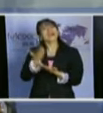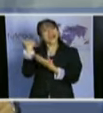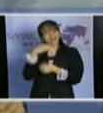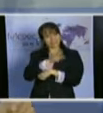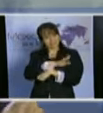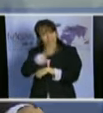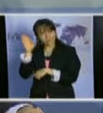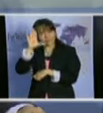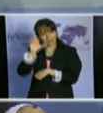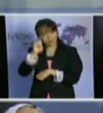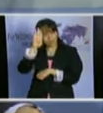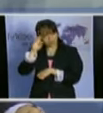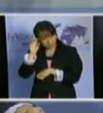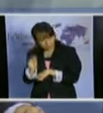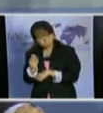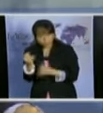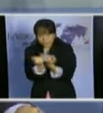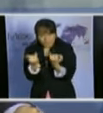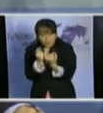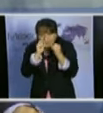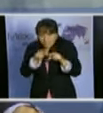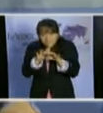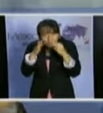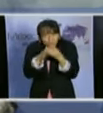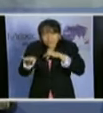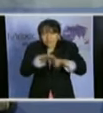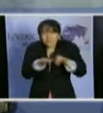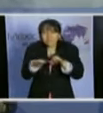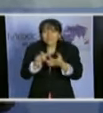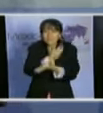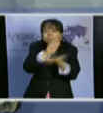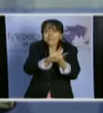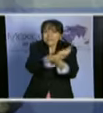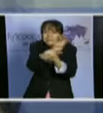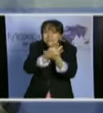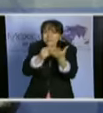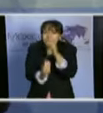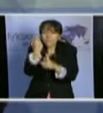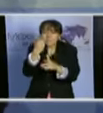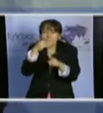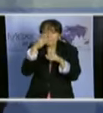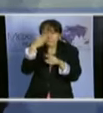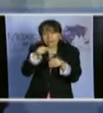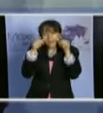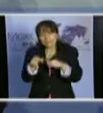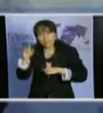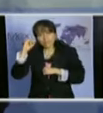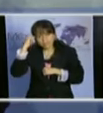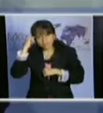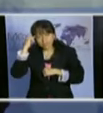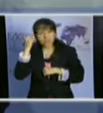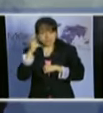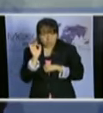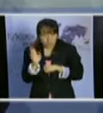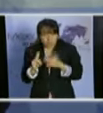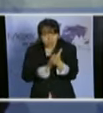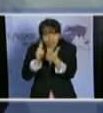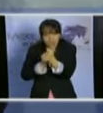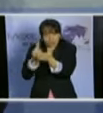Agenda de Pueblos Indígenas, que bien señala Laura, ha costado incorporar, pero ahí están en los acuerdos de Cancún